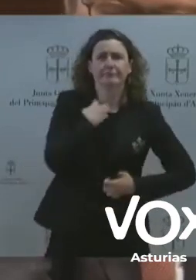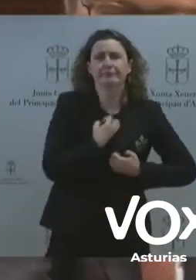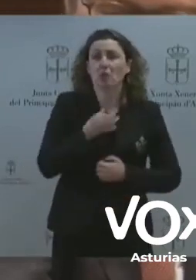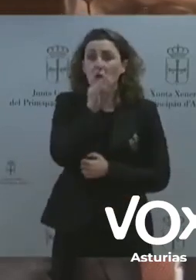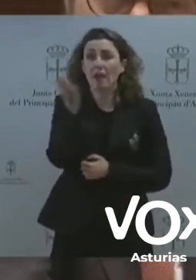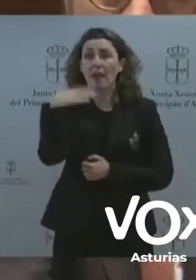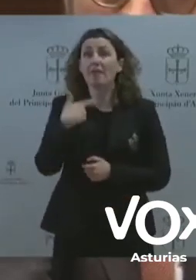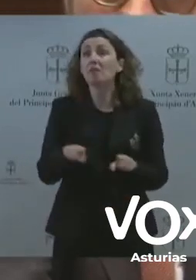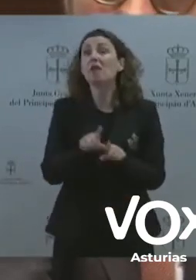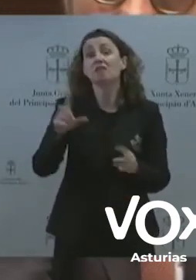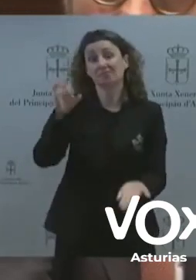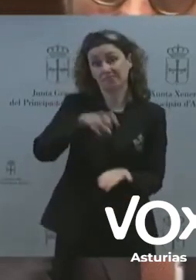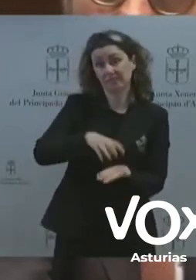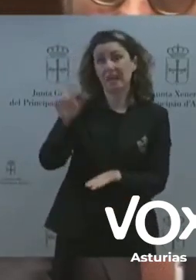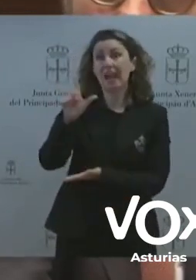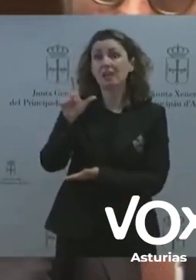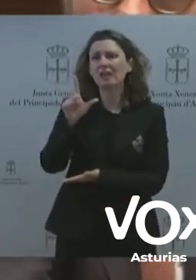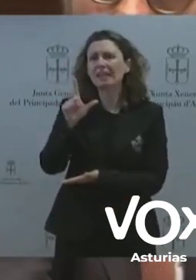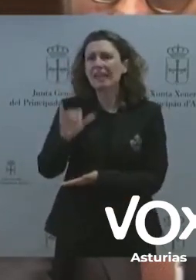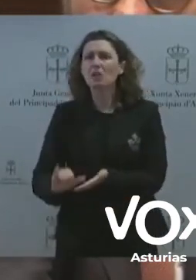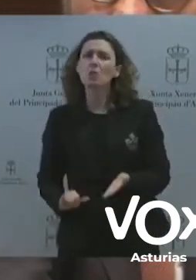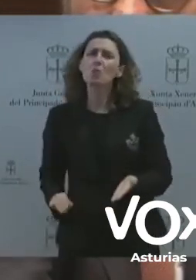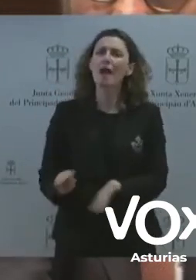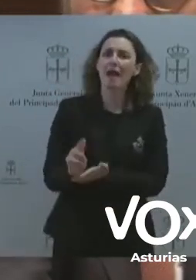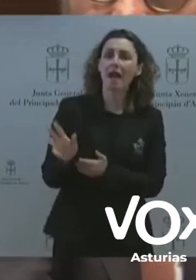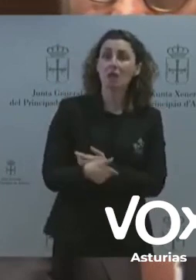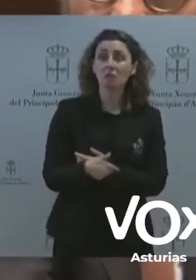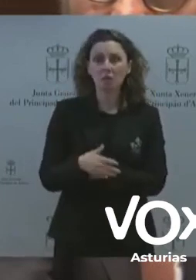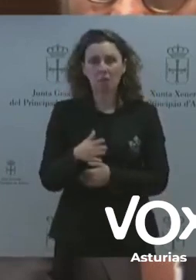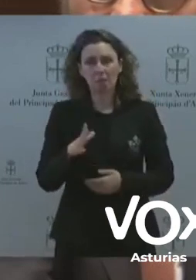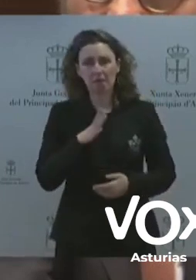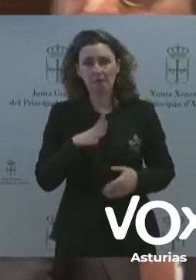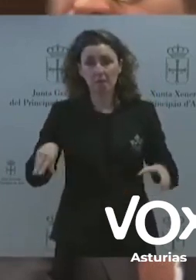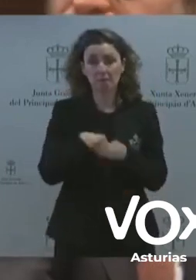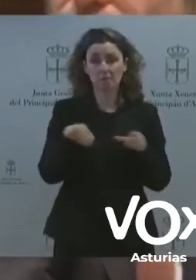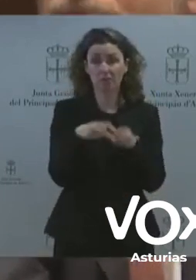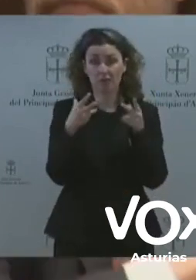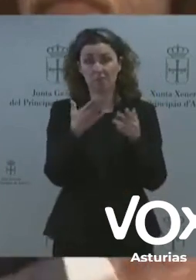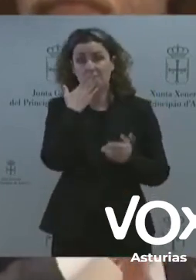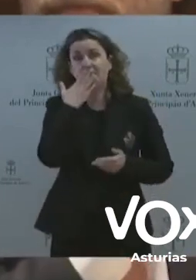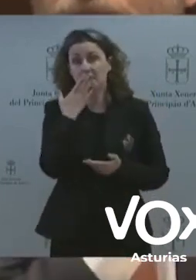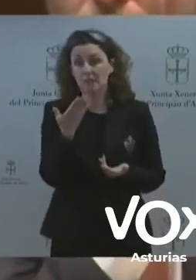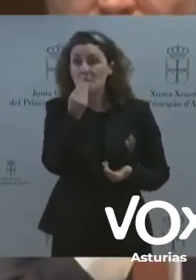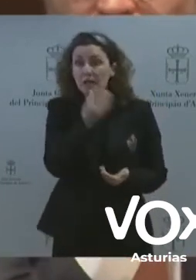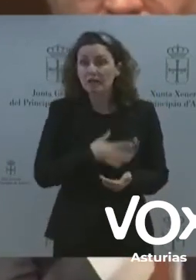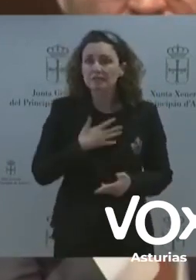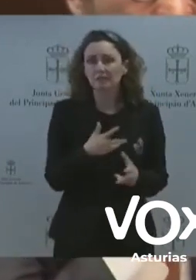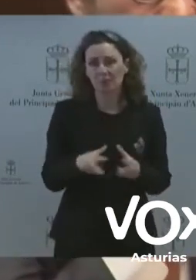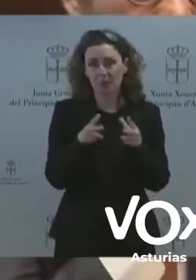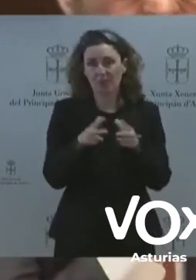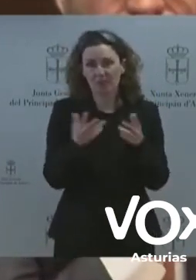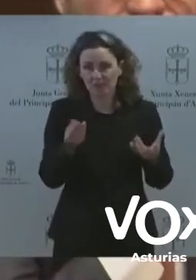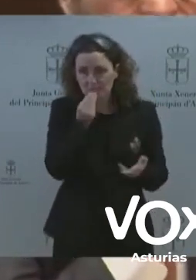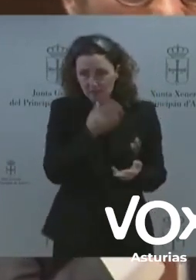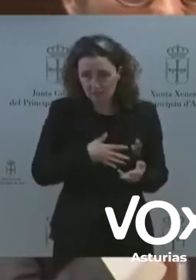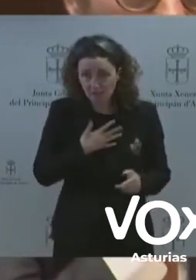euro ejecutado. Menudo concepto de inclusión social el suyo. Bienestar social, problemas de transporte a centros de día de